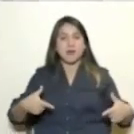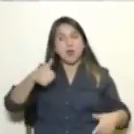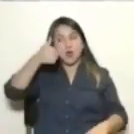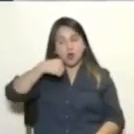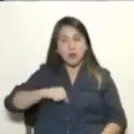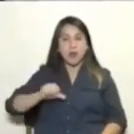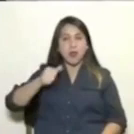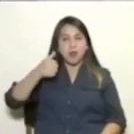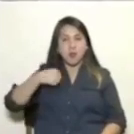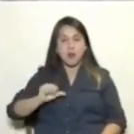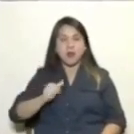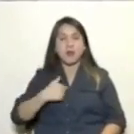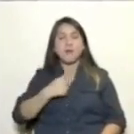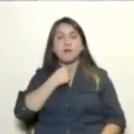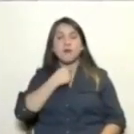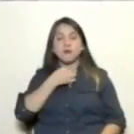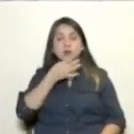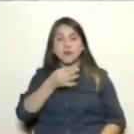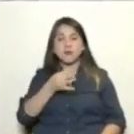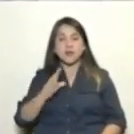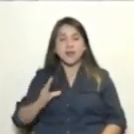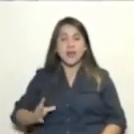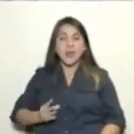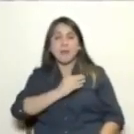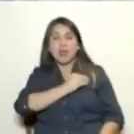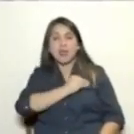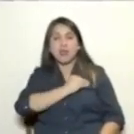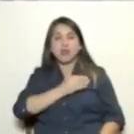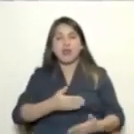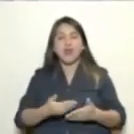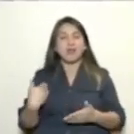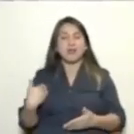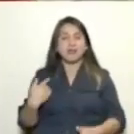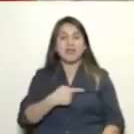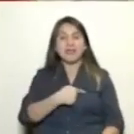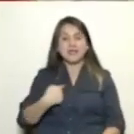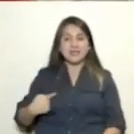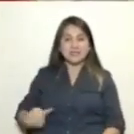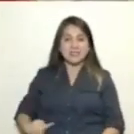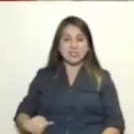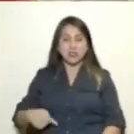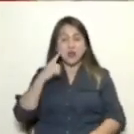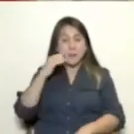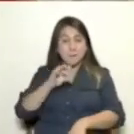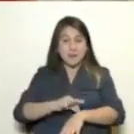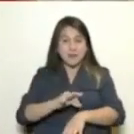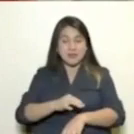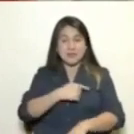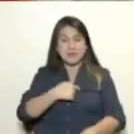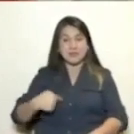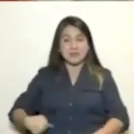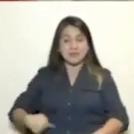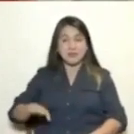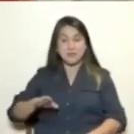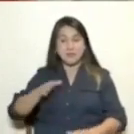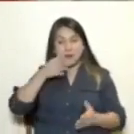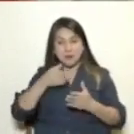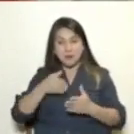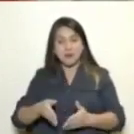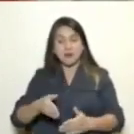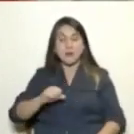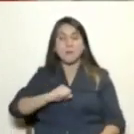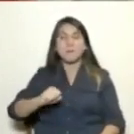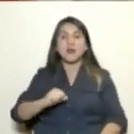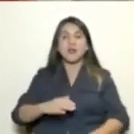Me gusta lo que dicen que eran los emperadores chinos. Bueno, eso le iba a decir, la medicina china es una medicina más centrada en la